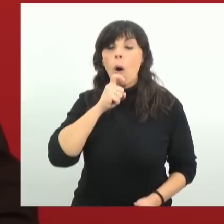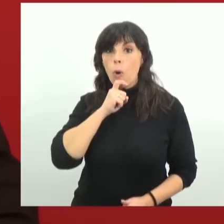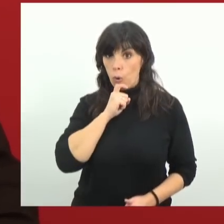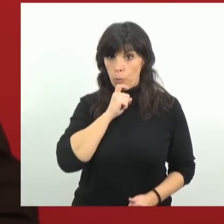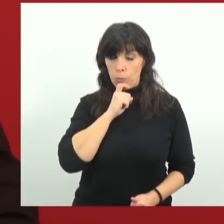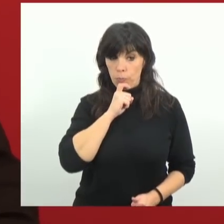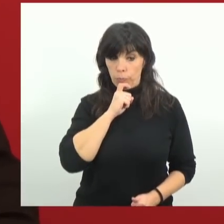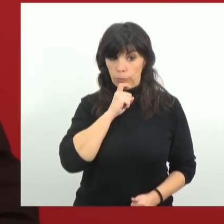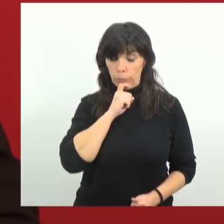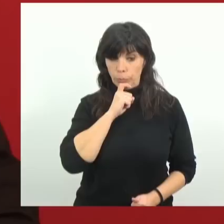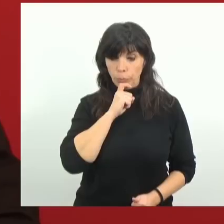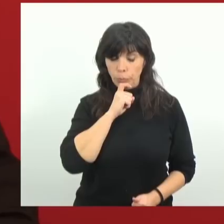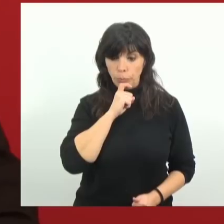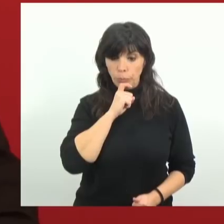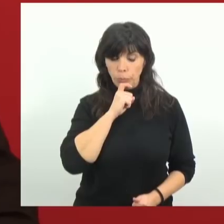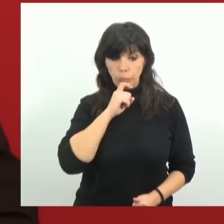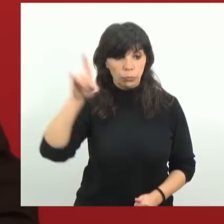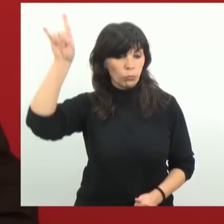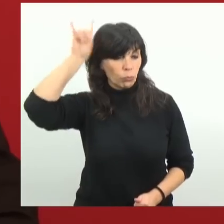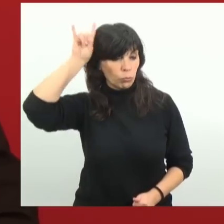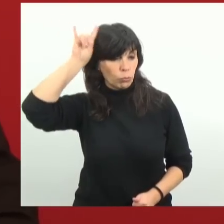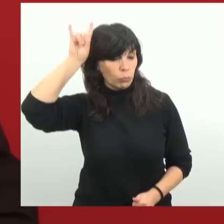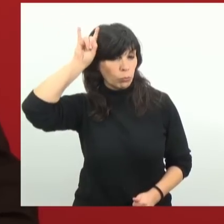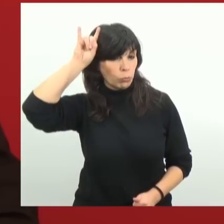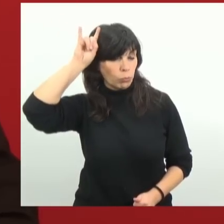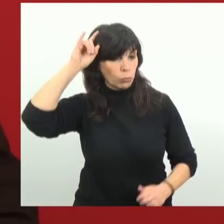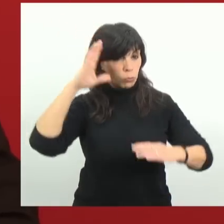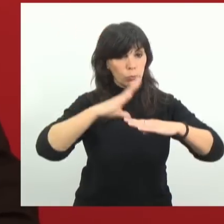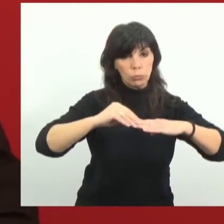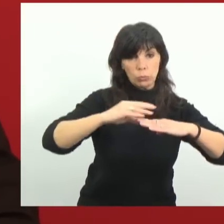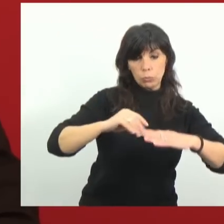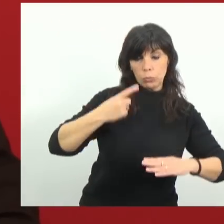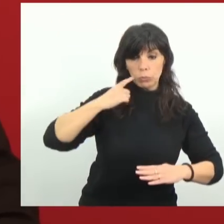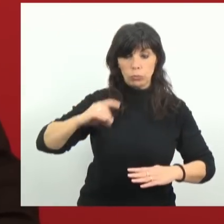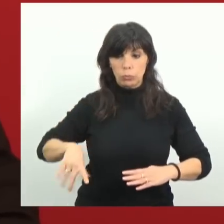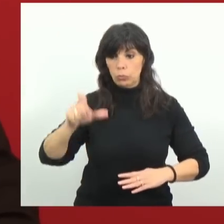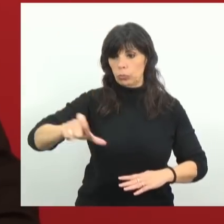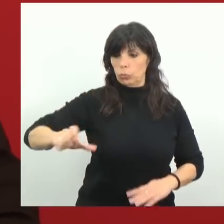El malo usa mayormente gente mala